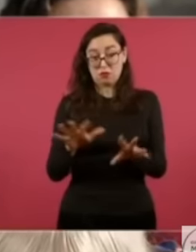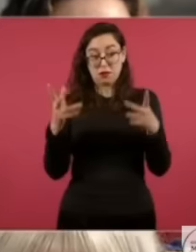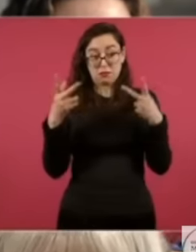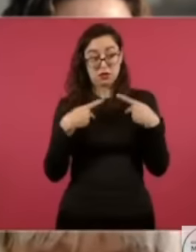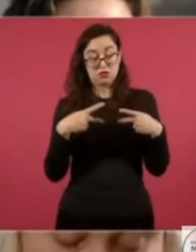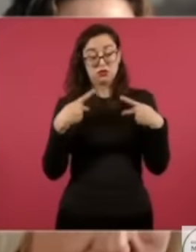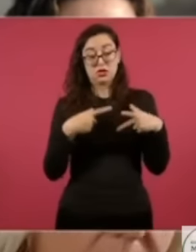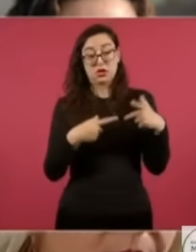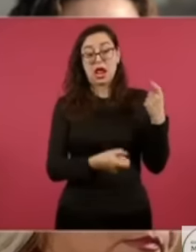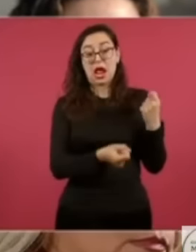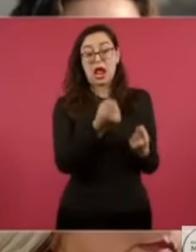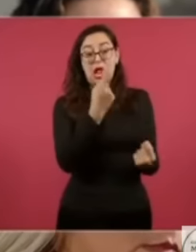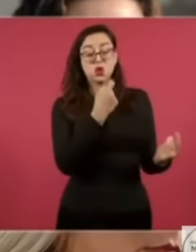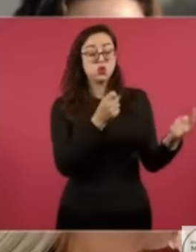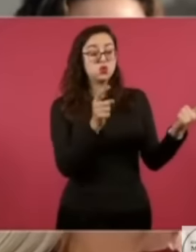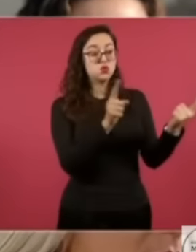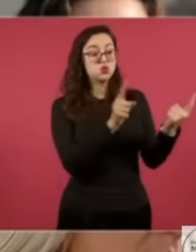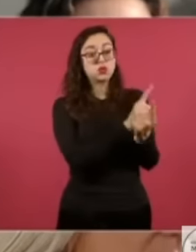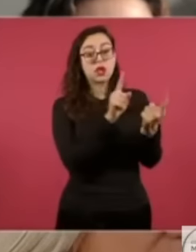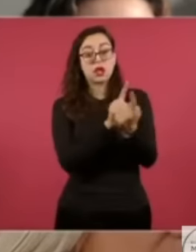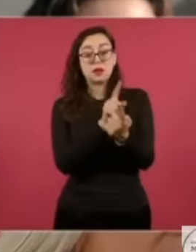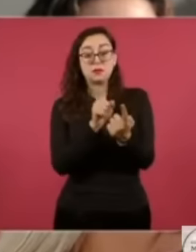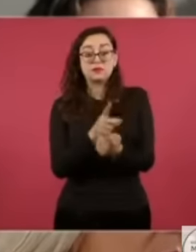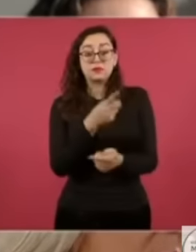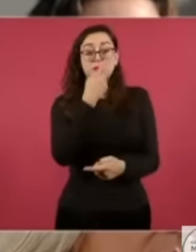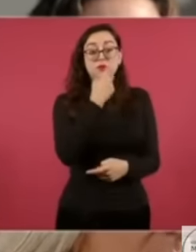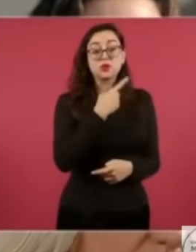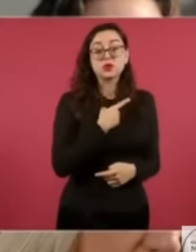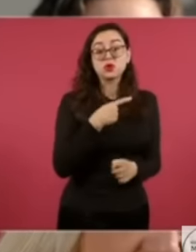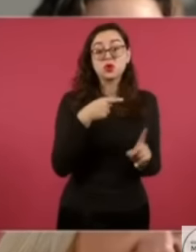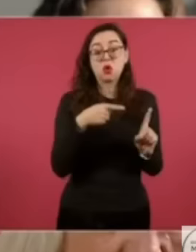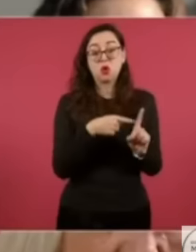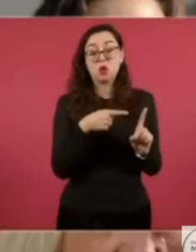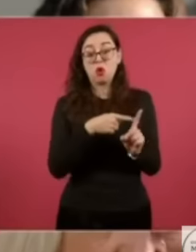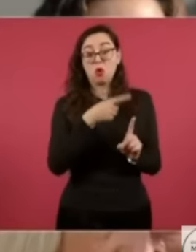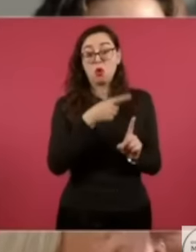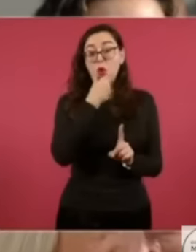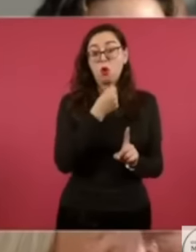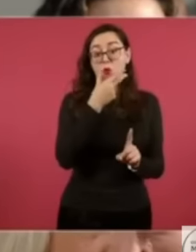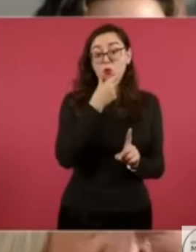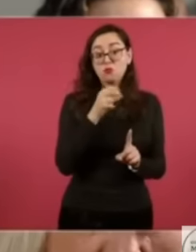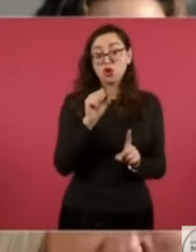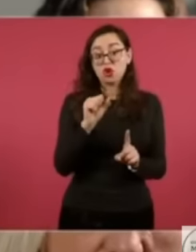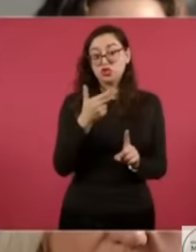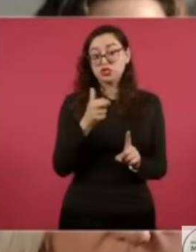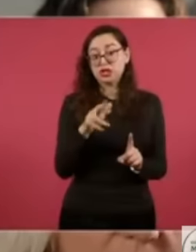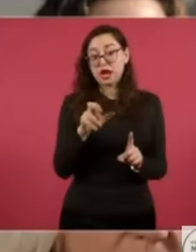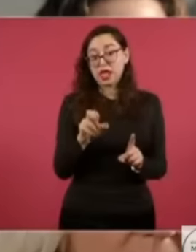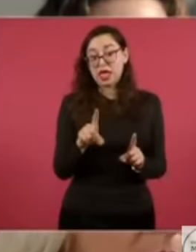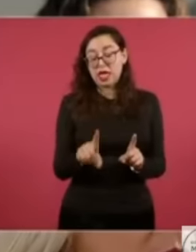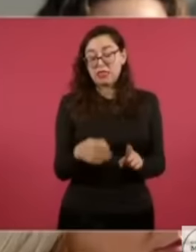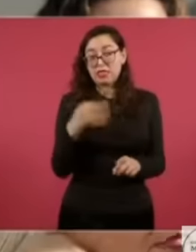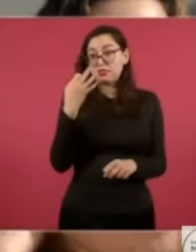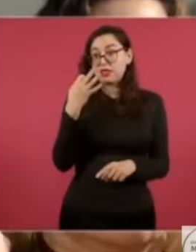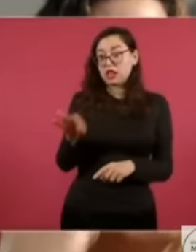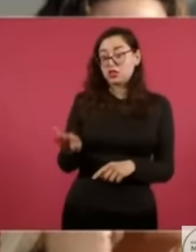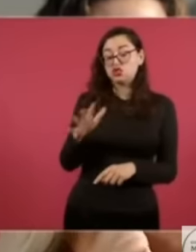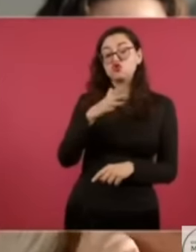y mencionaban que Scherer es uno de los que lo traicionó, que cometió actos de corrupción, y pues por eso le